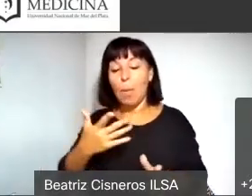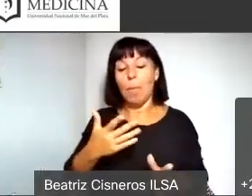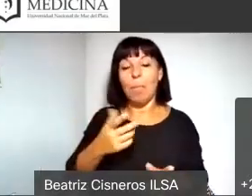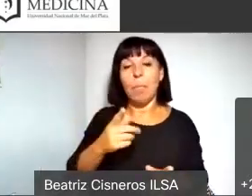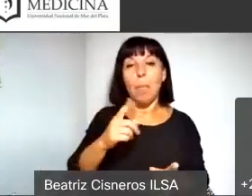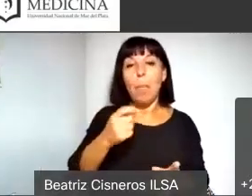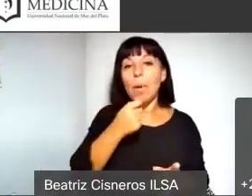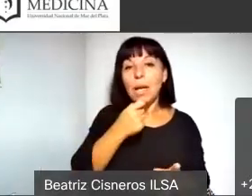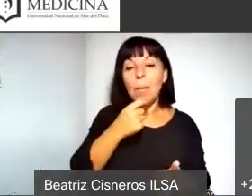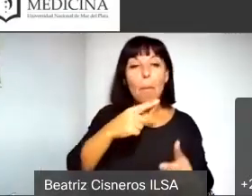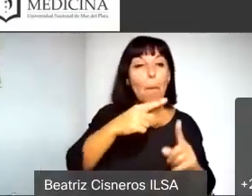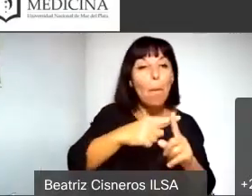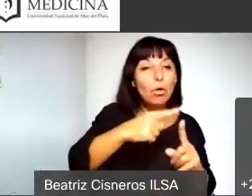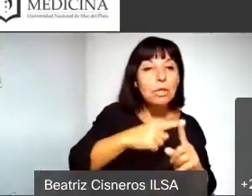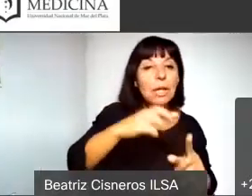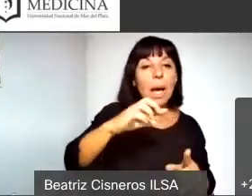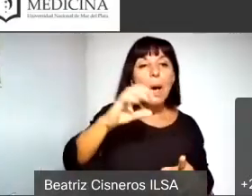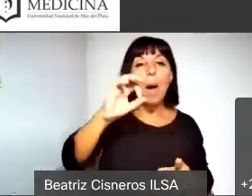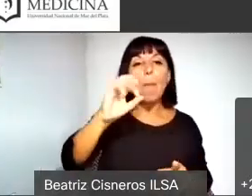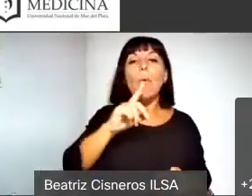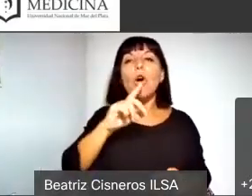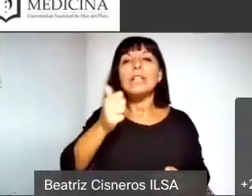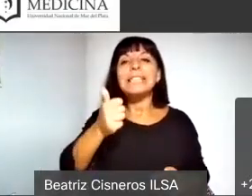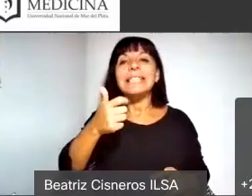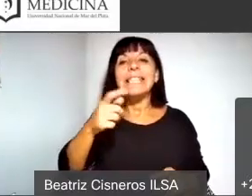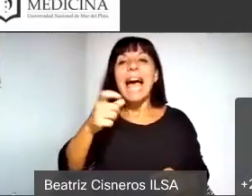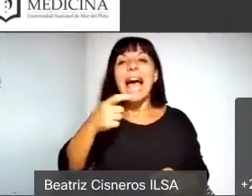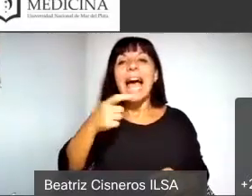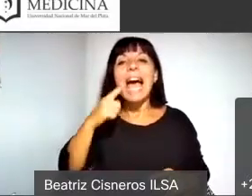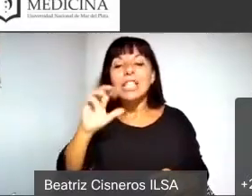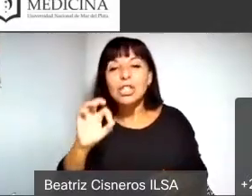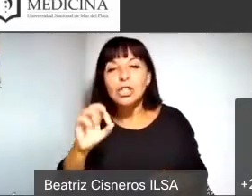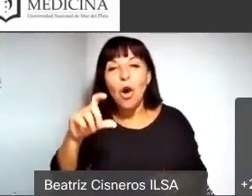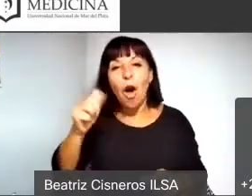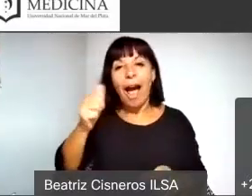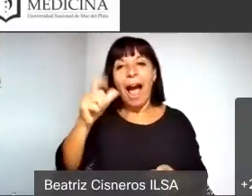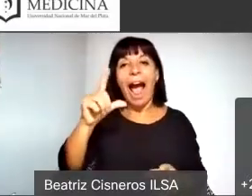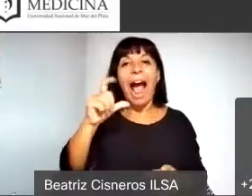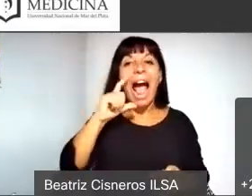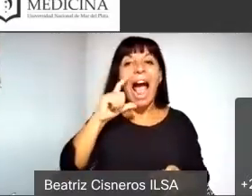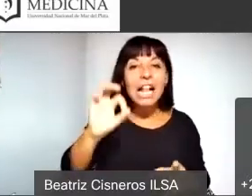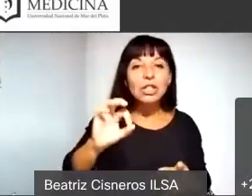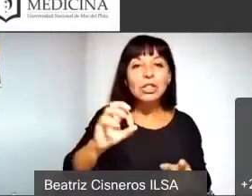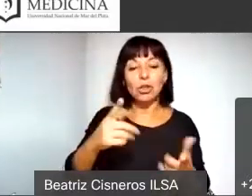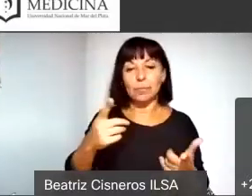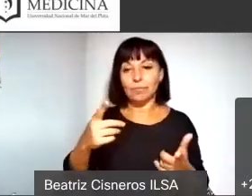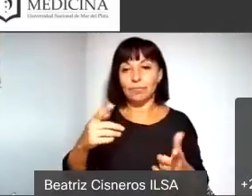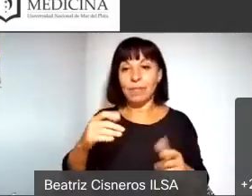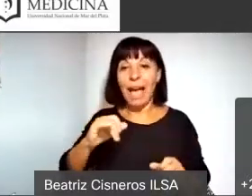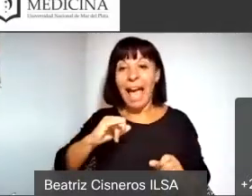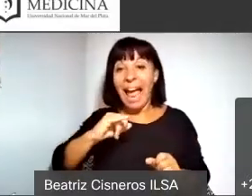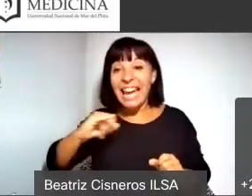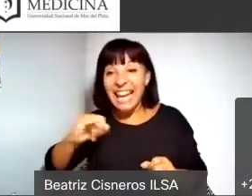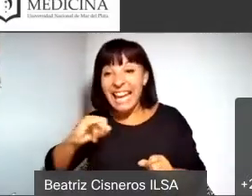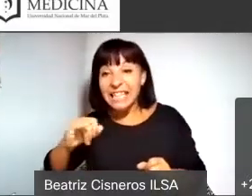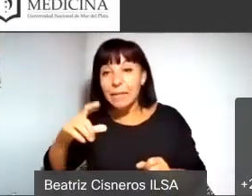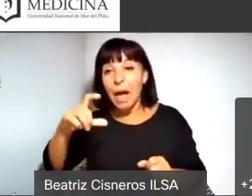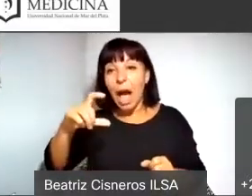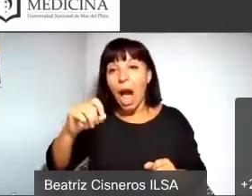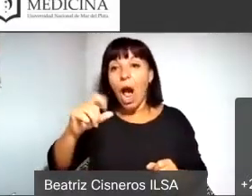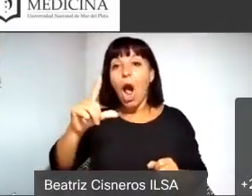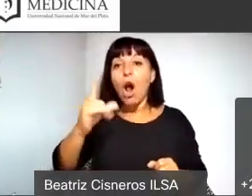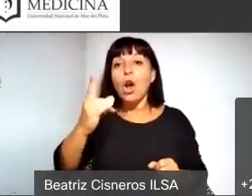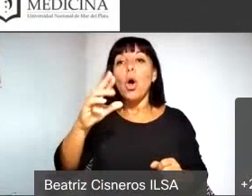el potasio, el calcio, el sodio. Negativas, como el cloruro. Esos iones van a atravesar